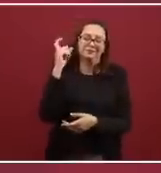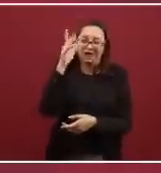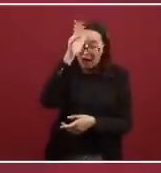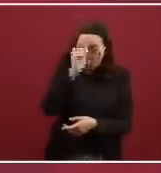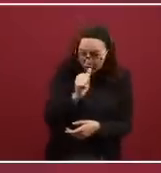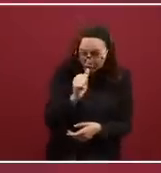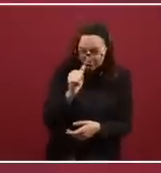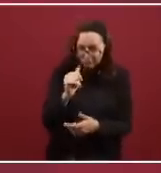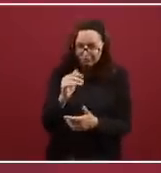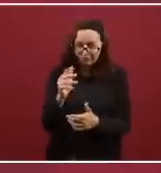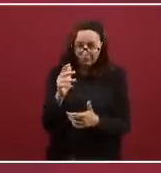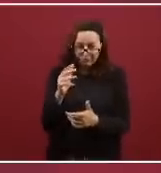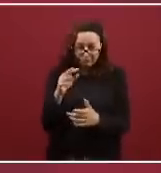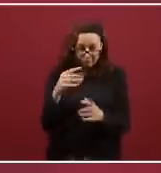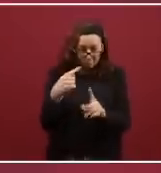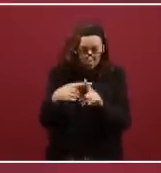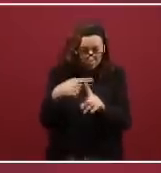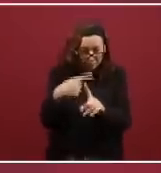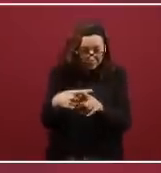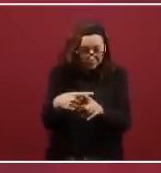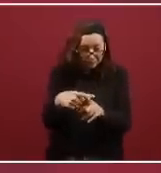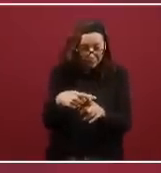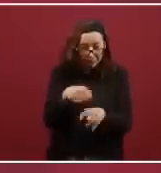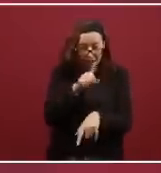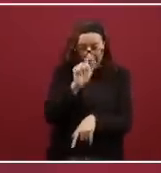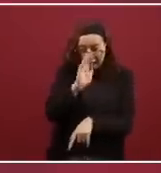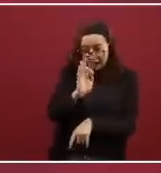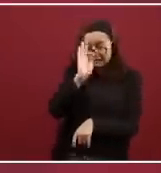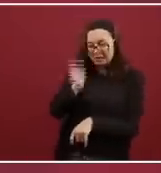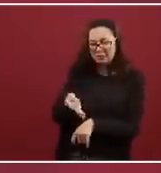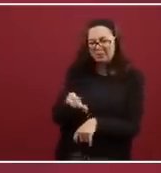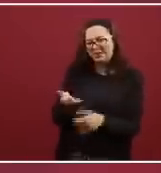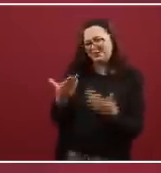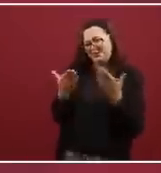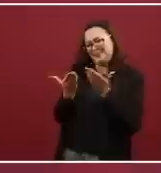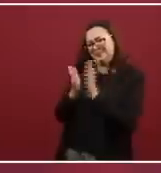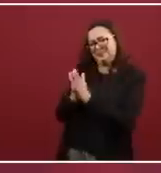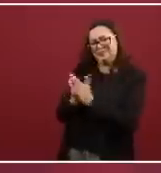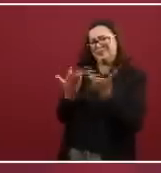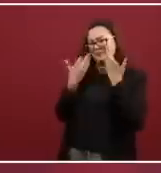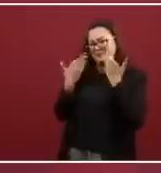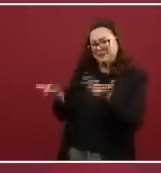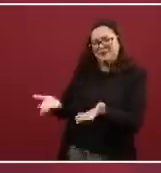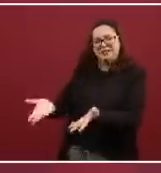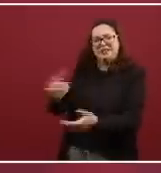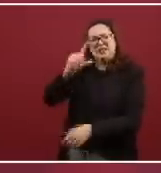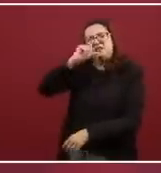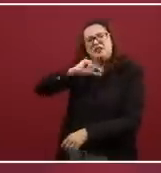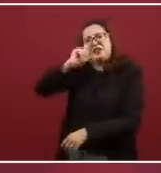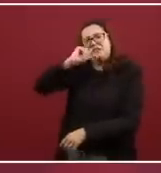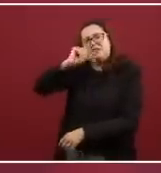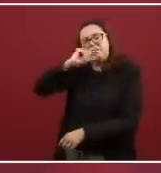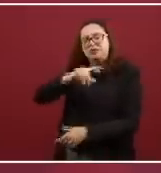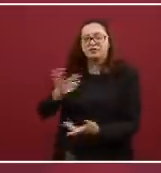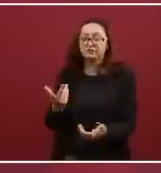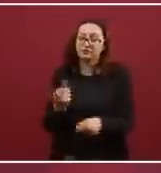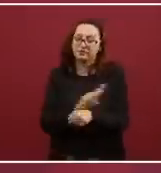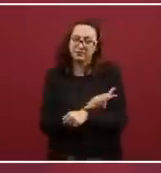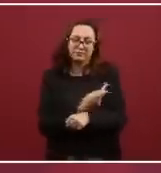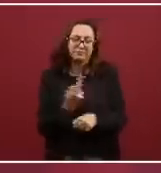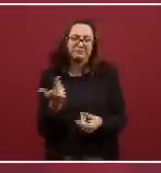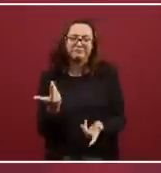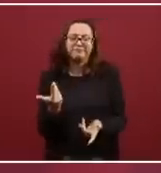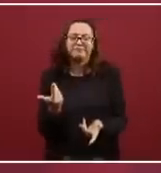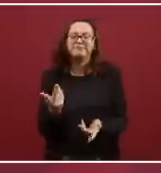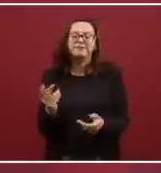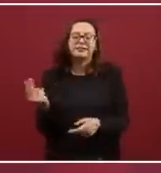una posición positiva por parte de eeuu si no pasamos a esta situación que estamos viviendo hoy en día es decir